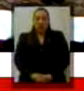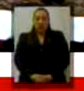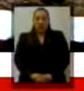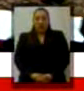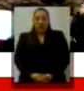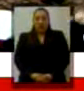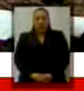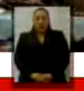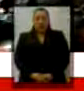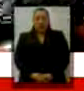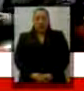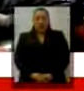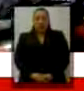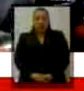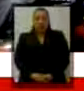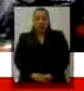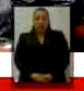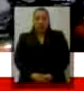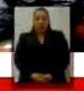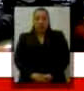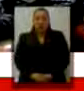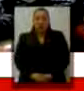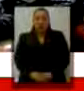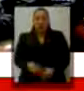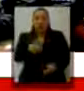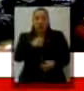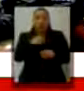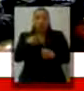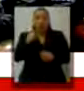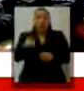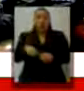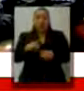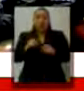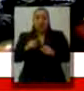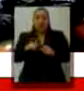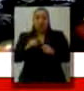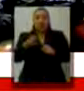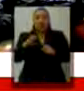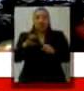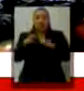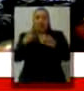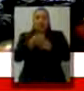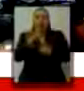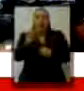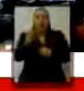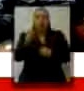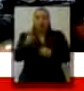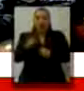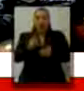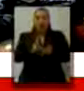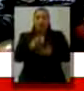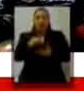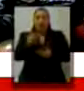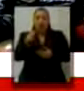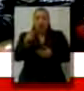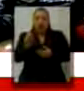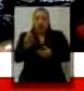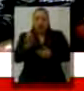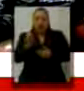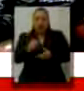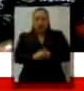manifestaba la doctora Sassieta, me desempeño como juez titular de familia en la Corte de Lima Norte, una corte que sabemos de